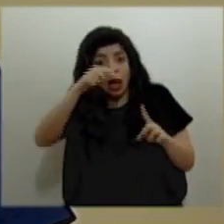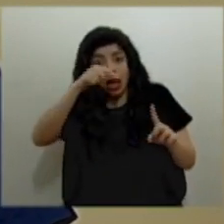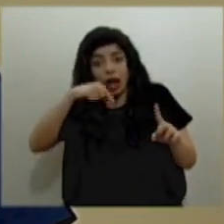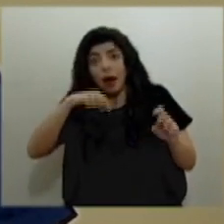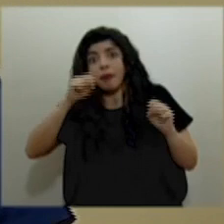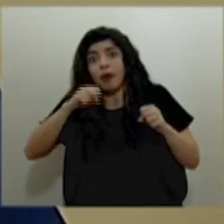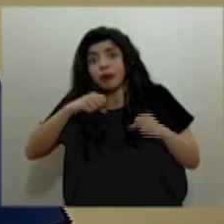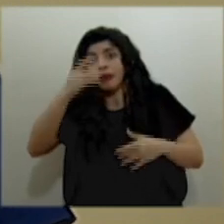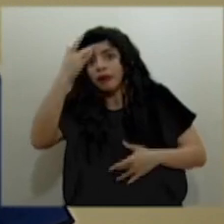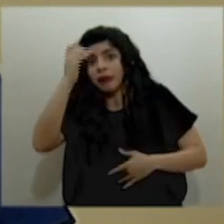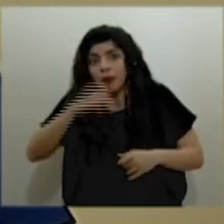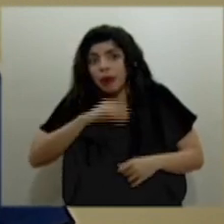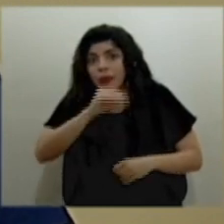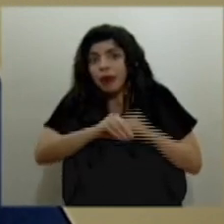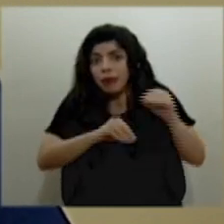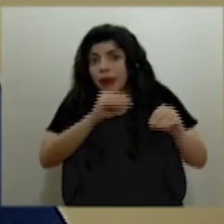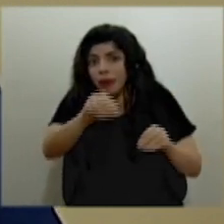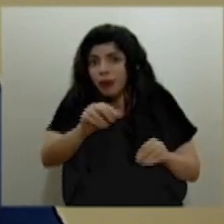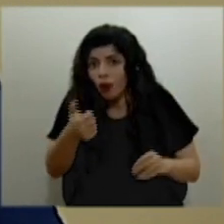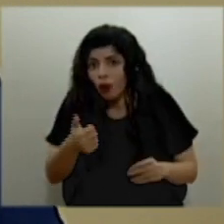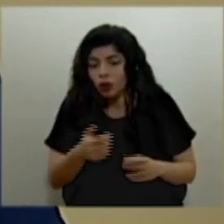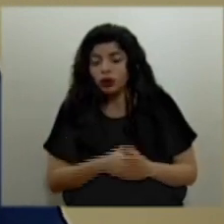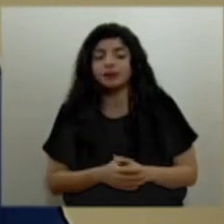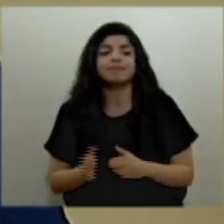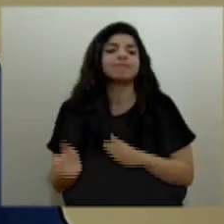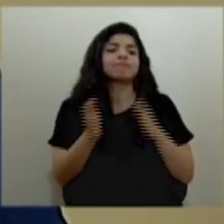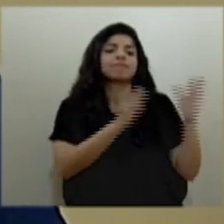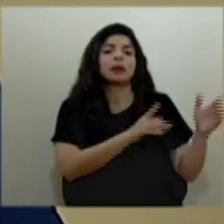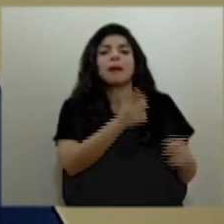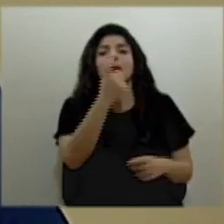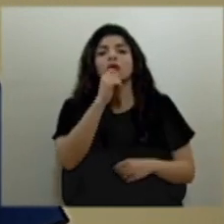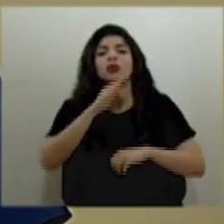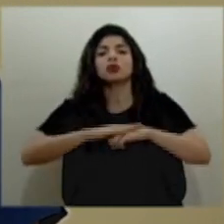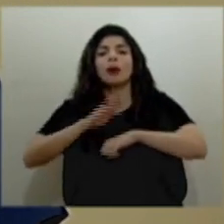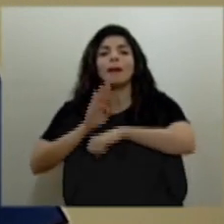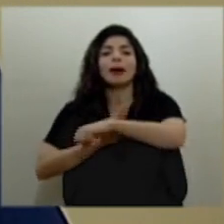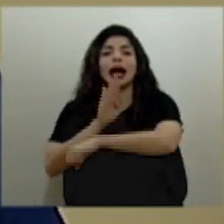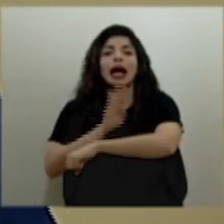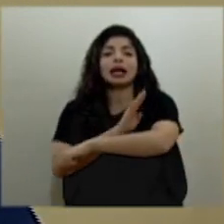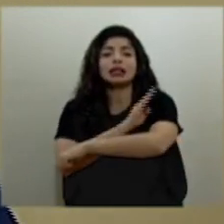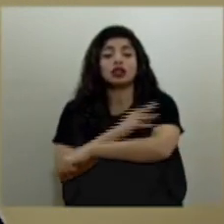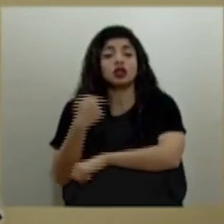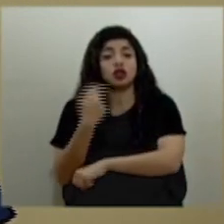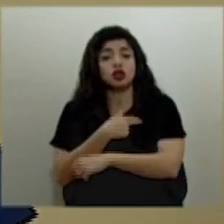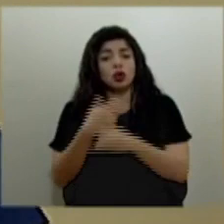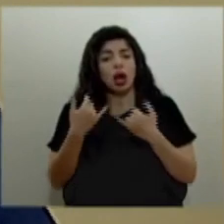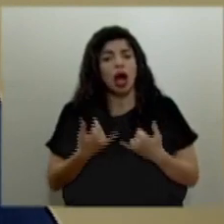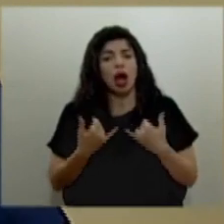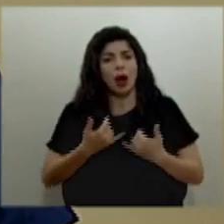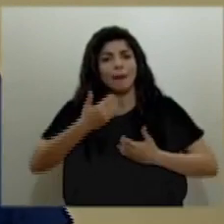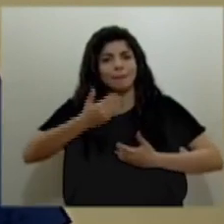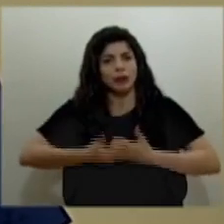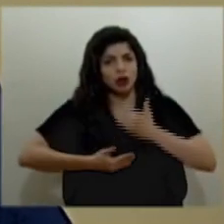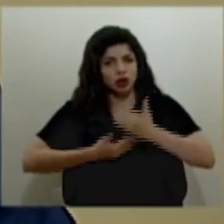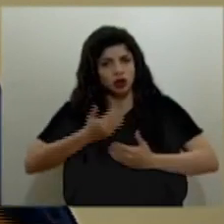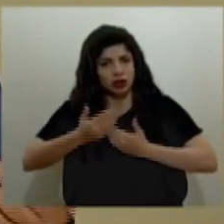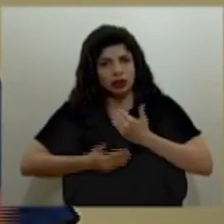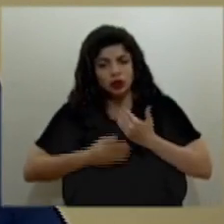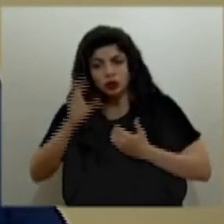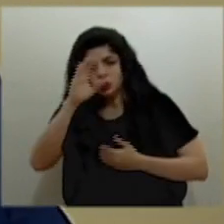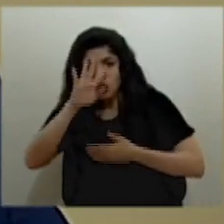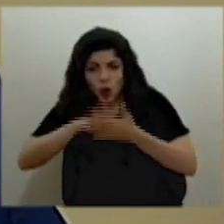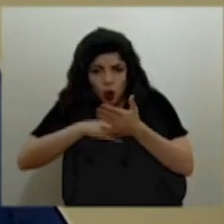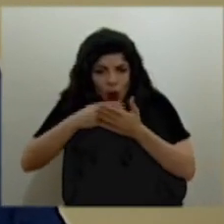estar enferma y enfermar a los demás. Con respecto a la pregunta de bagaces, nosotros estamos haciendo todo un proceso de ampliación